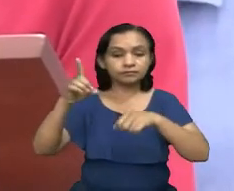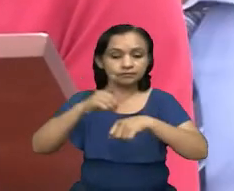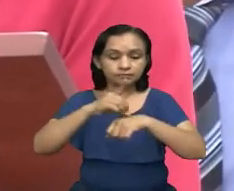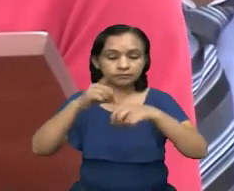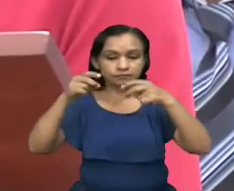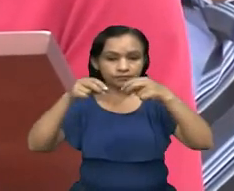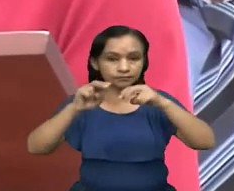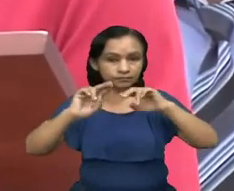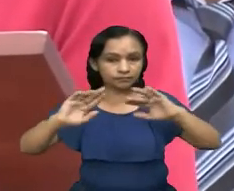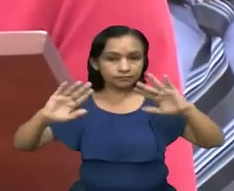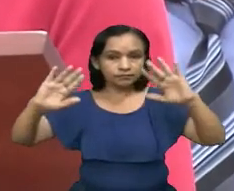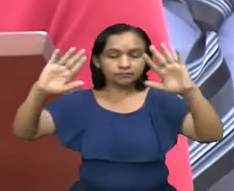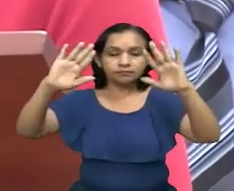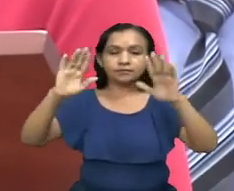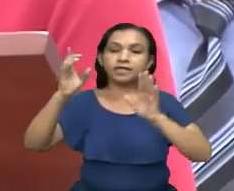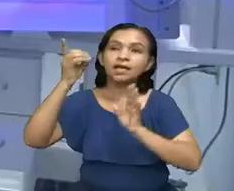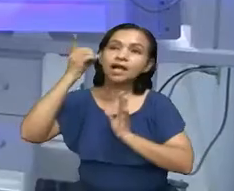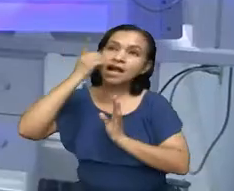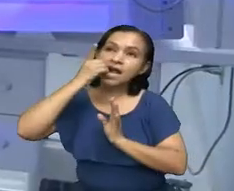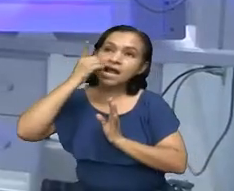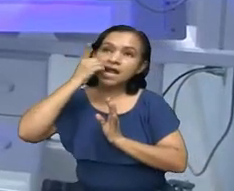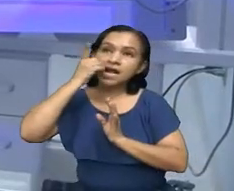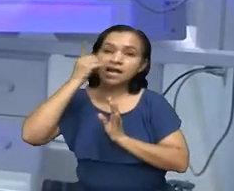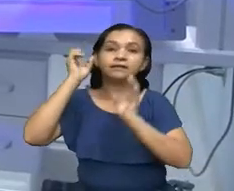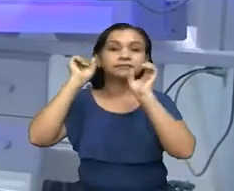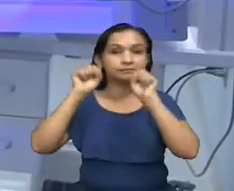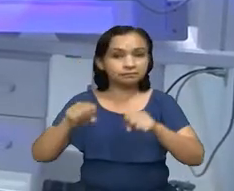natural, medicina de odontología.